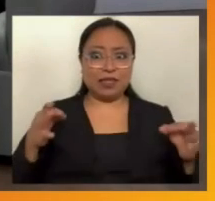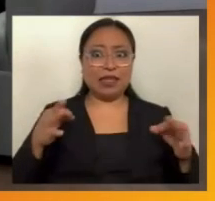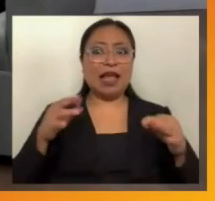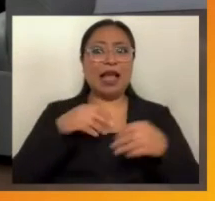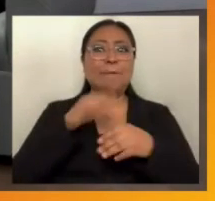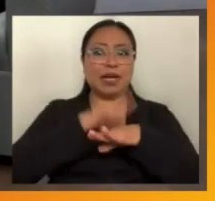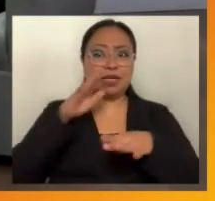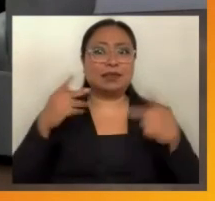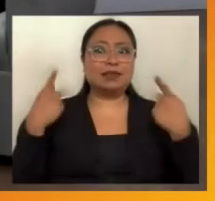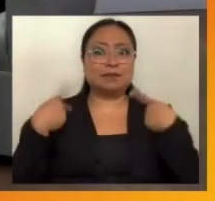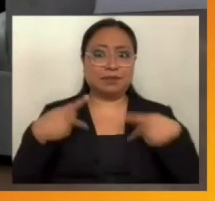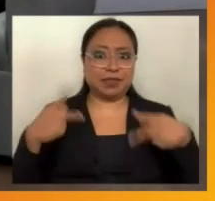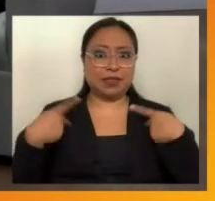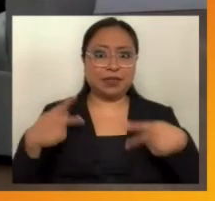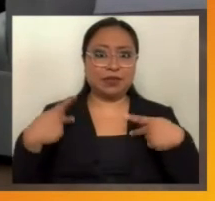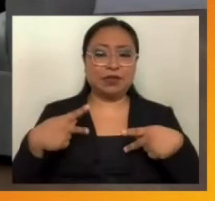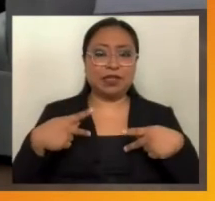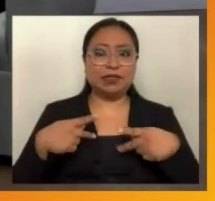mujeres.